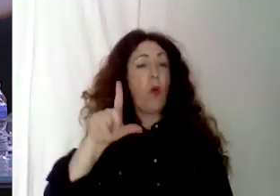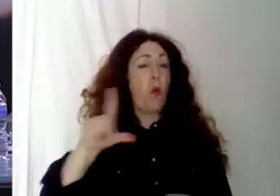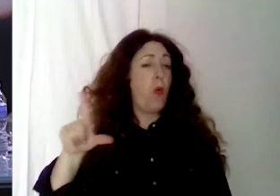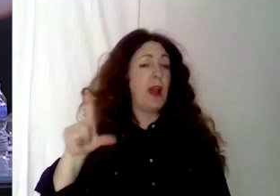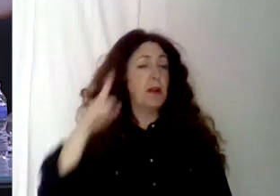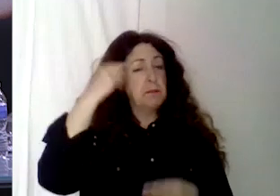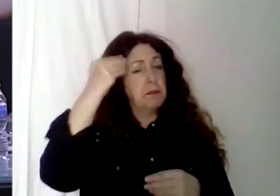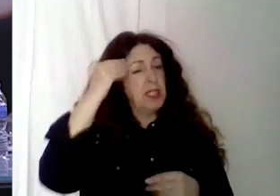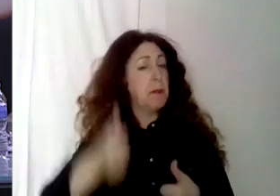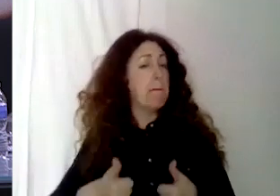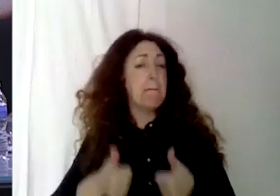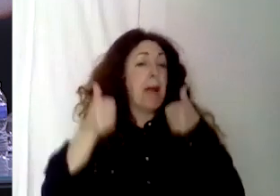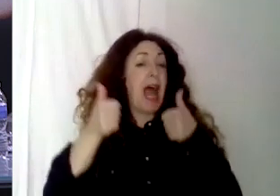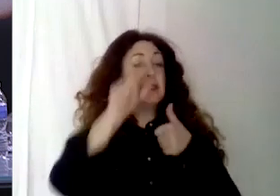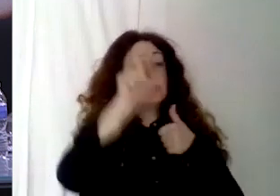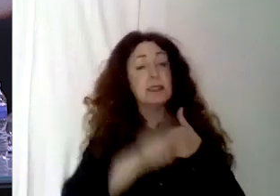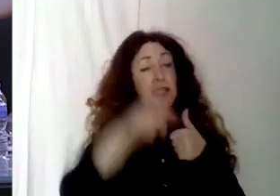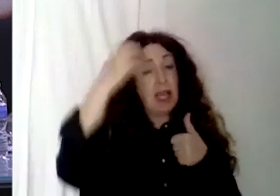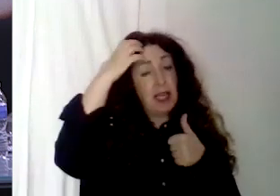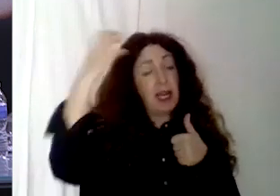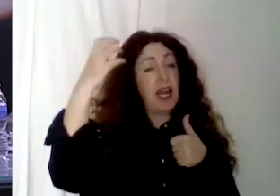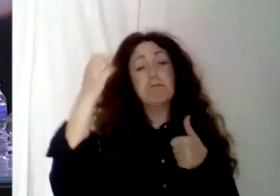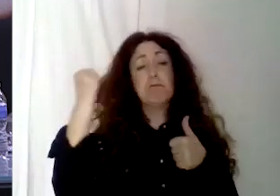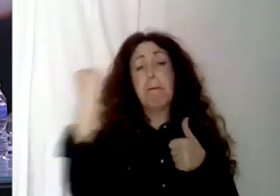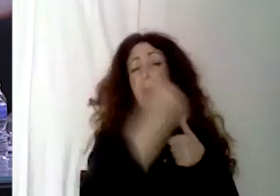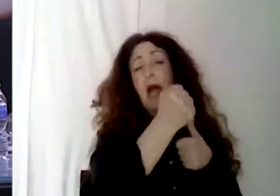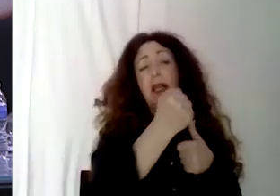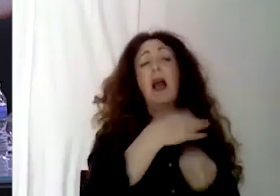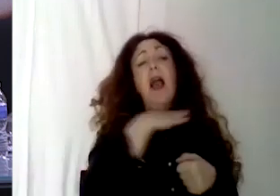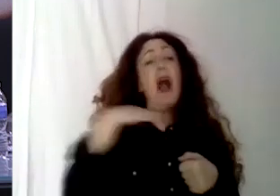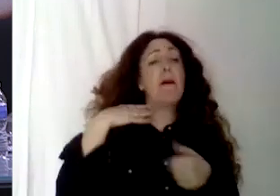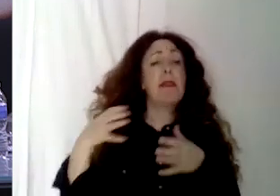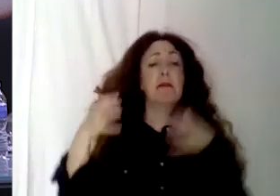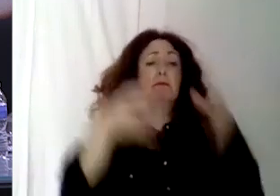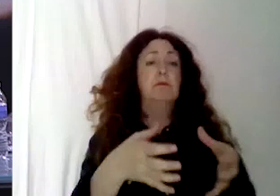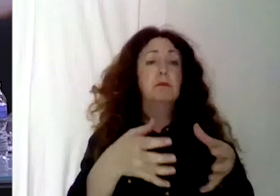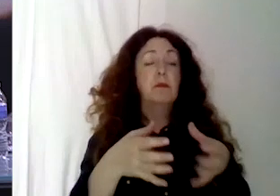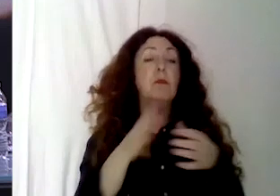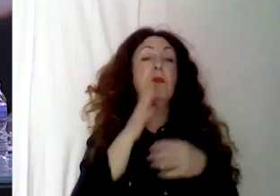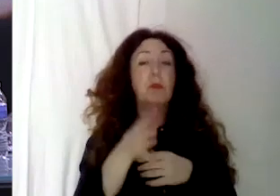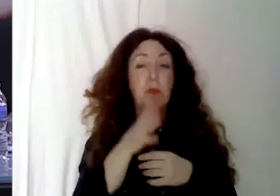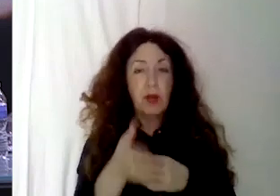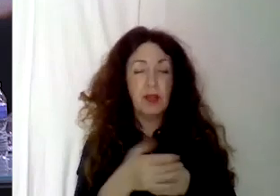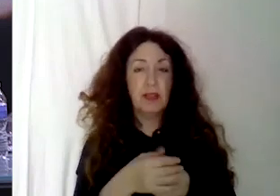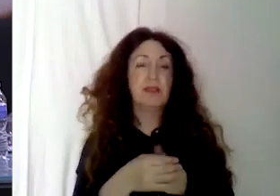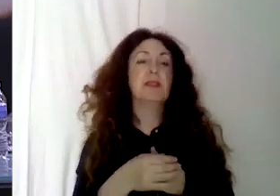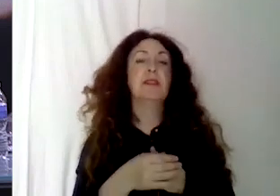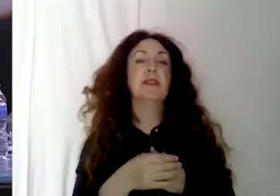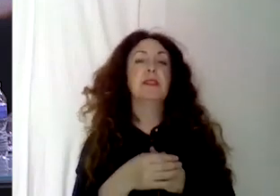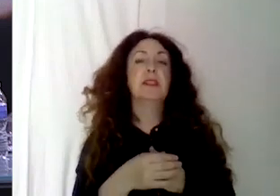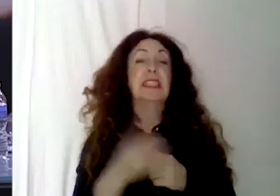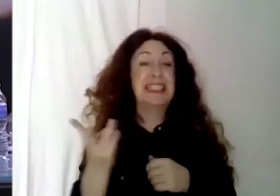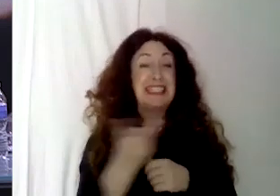al Estuardo. Porque no había resuelto el problema que tenemos aquí, de este pintor, de este literato y de este músico,